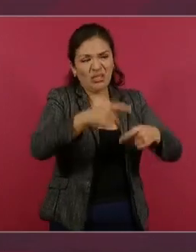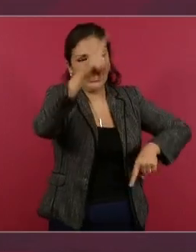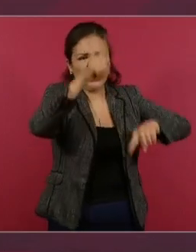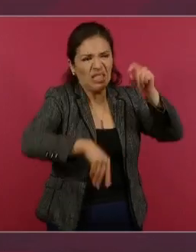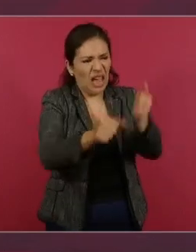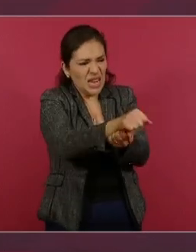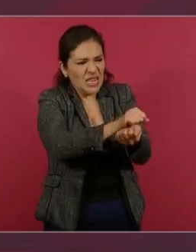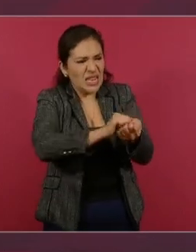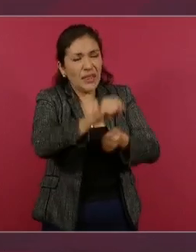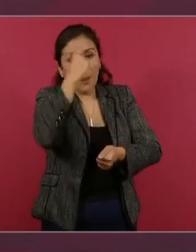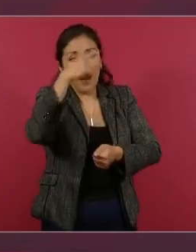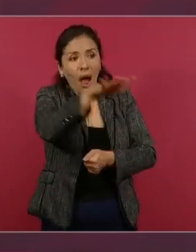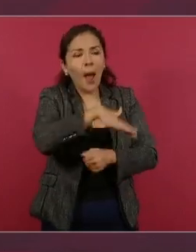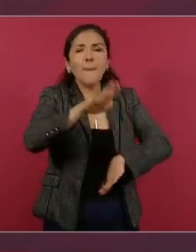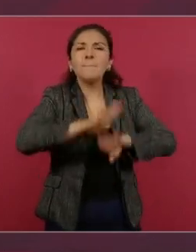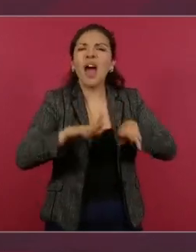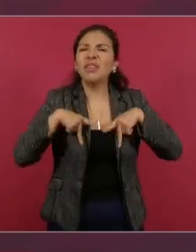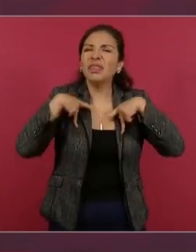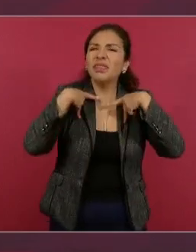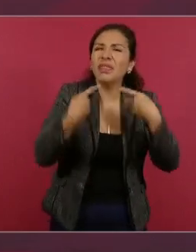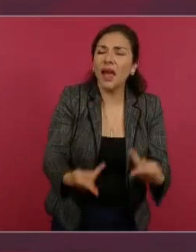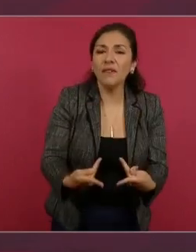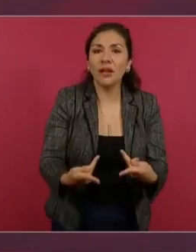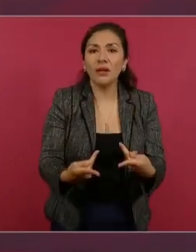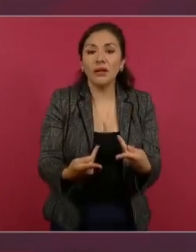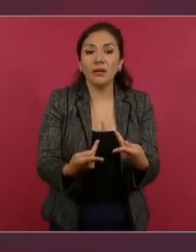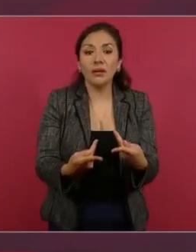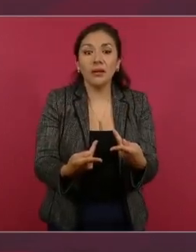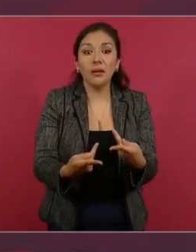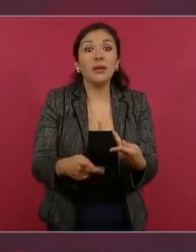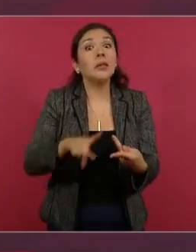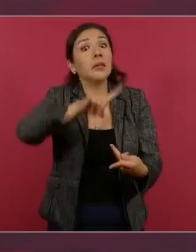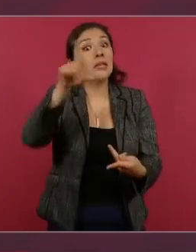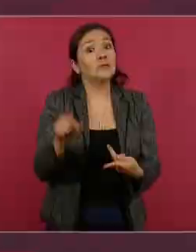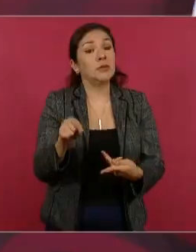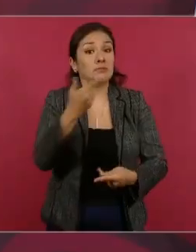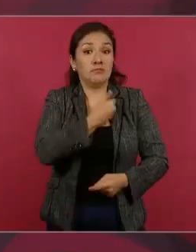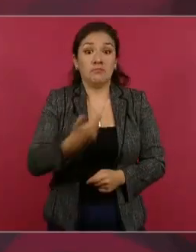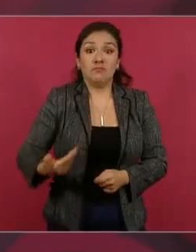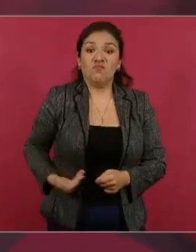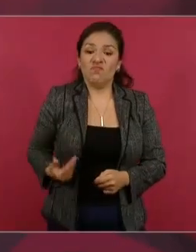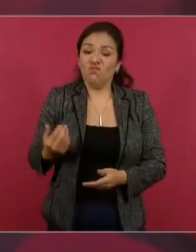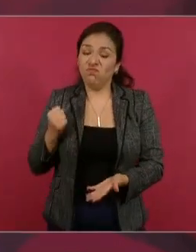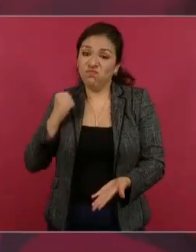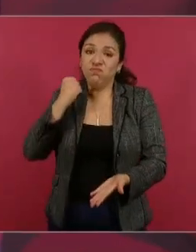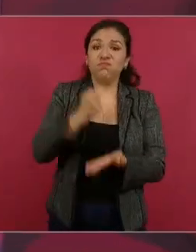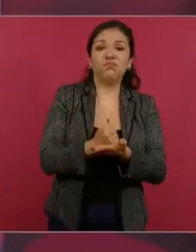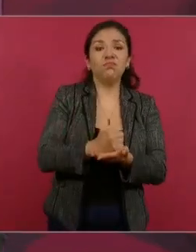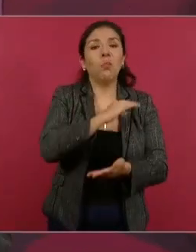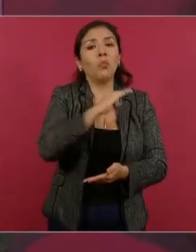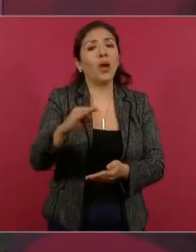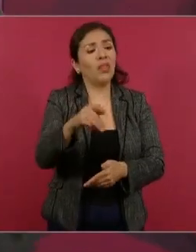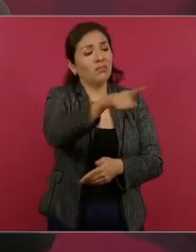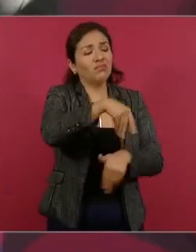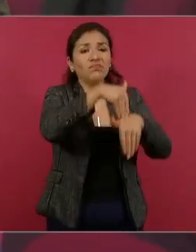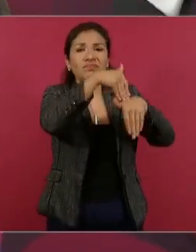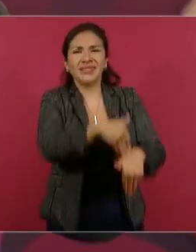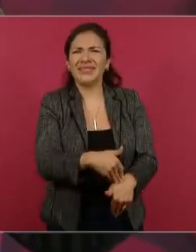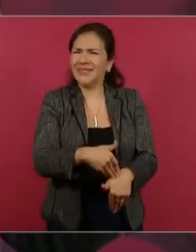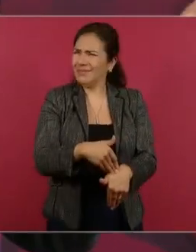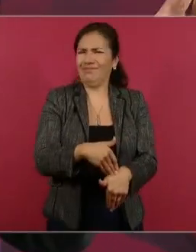para debilitarlo y así que el presidente someta al Poder Judicial.